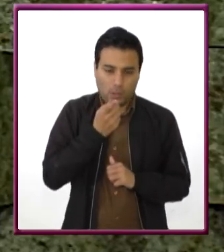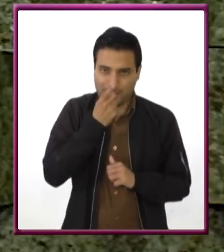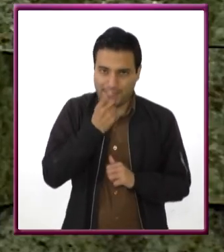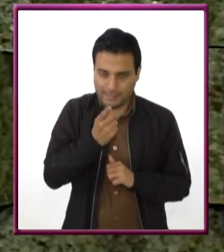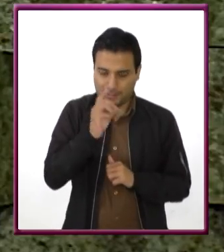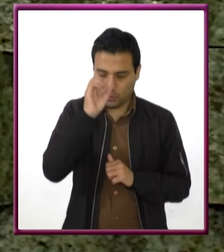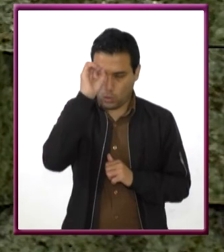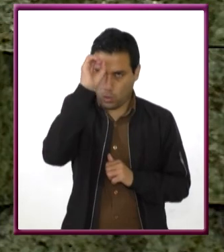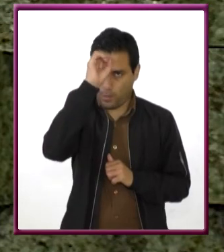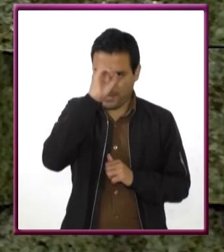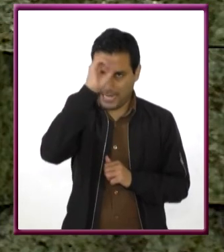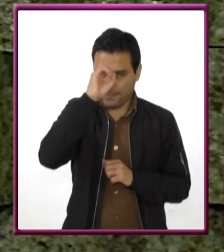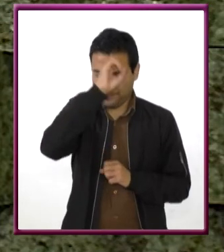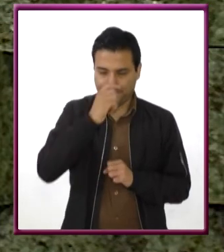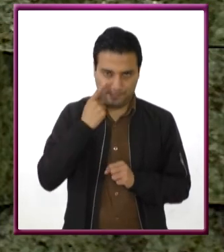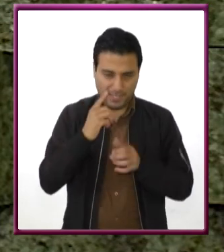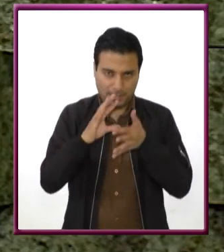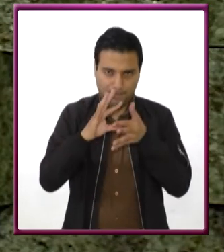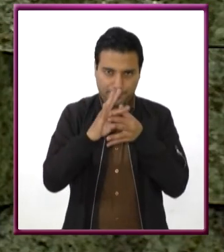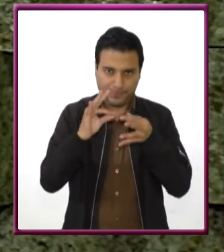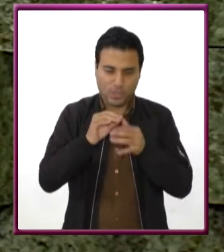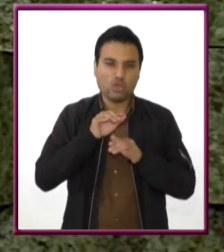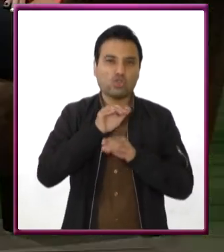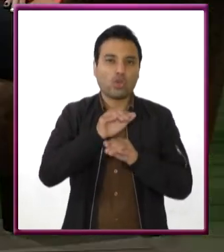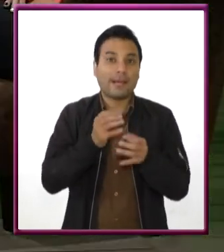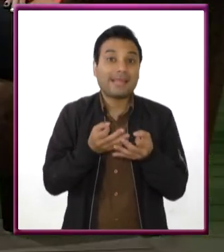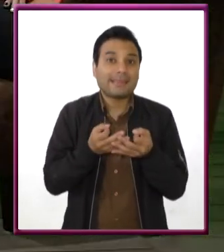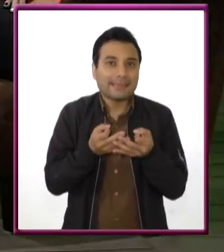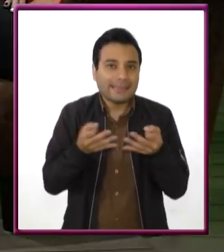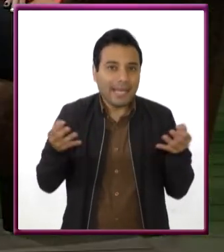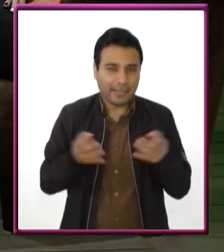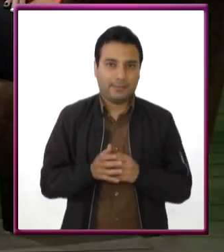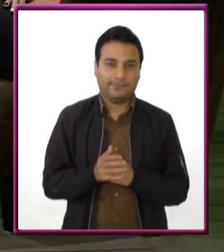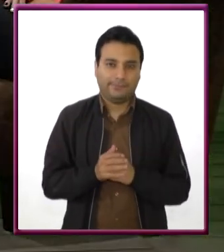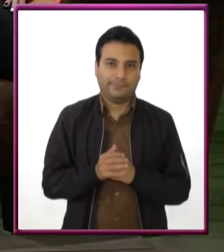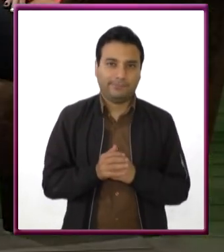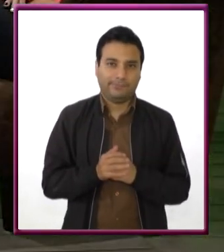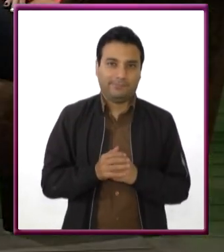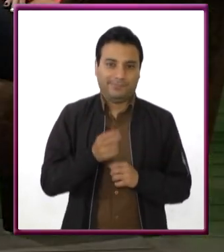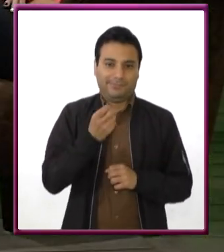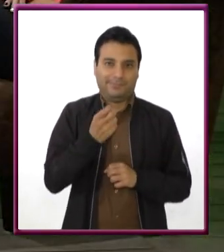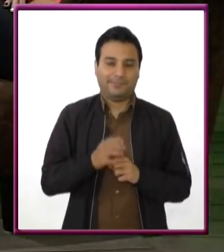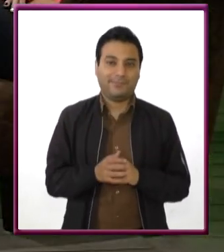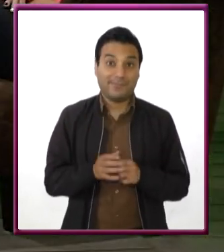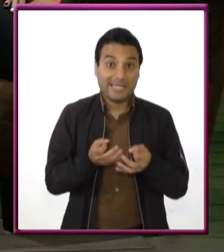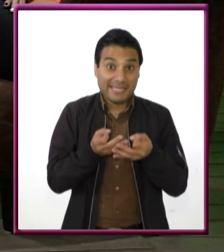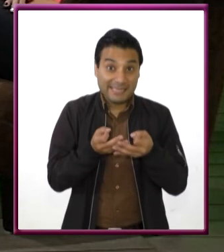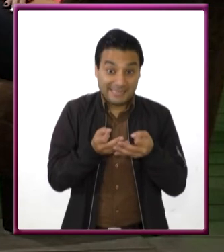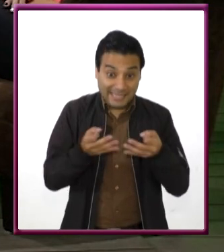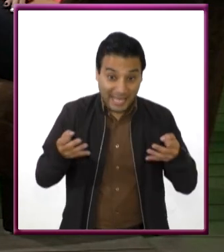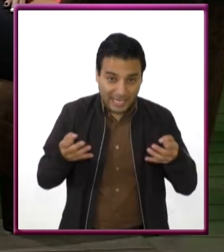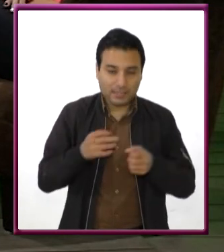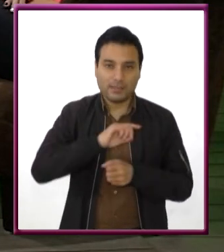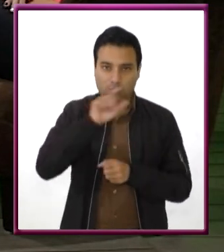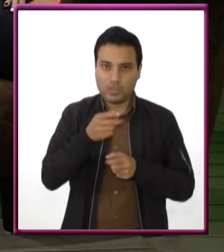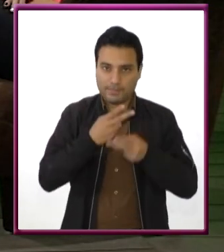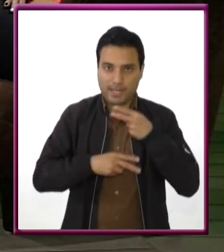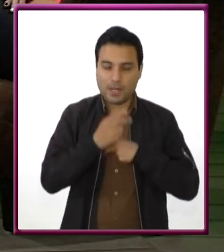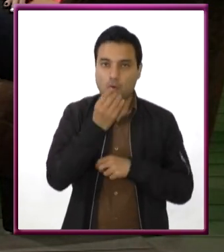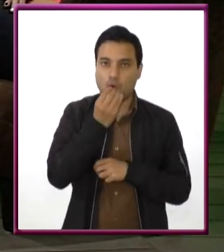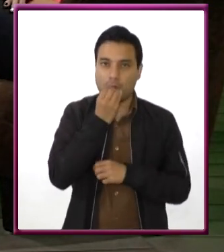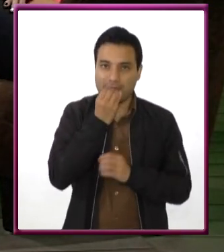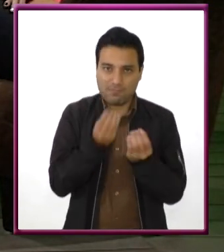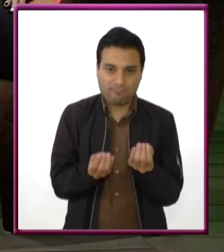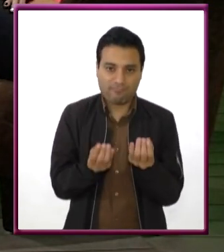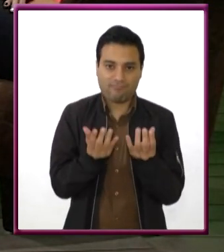un comentario inicial sobre el suelo por esta relación que tiene con la producción de alimentos, que después vamos a encadenar